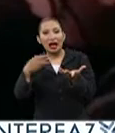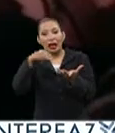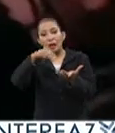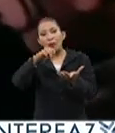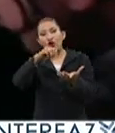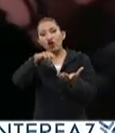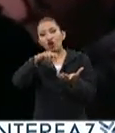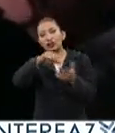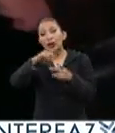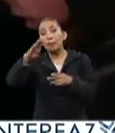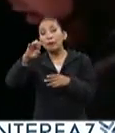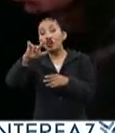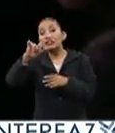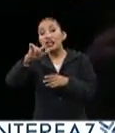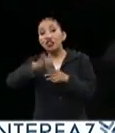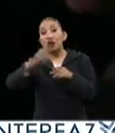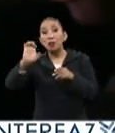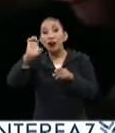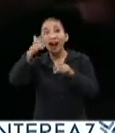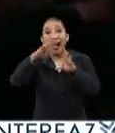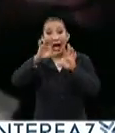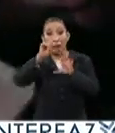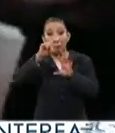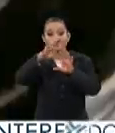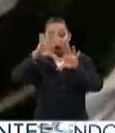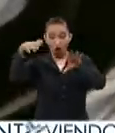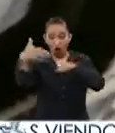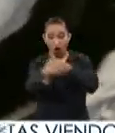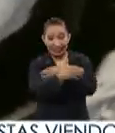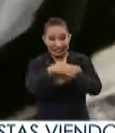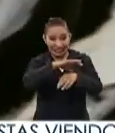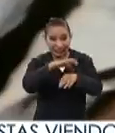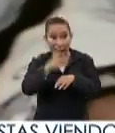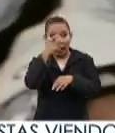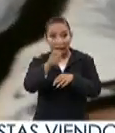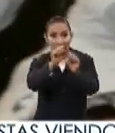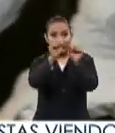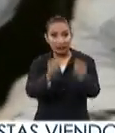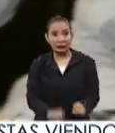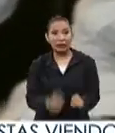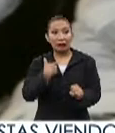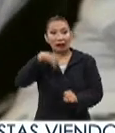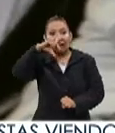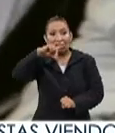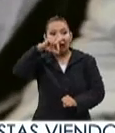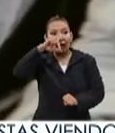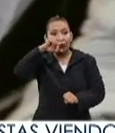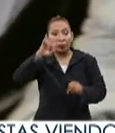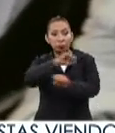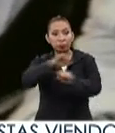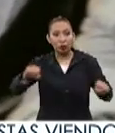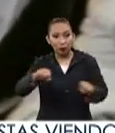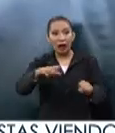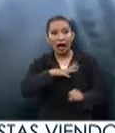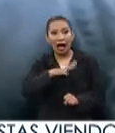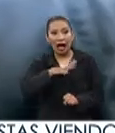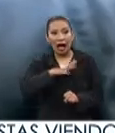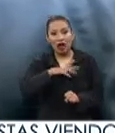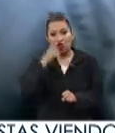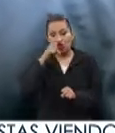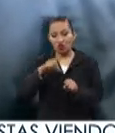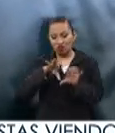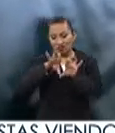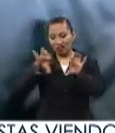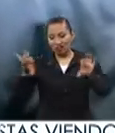y dióxido de carbono a la atmósfera del Apolo, ya que esos sistemas habían fallado por la explosión que hubo en uno de